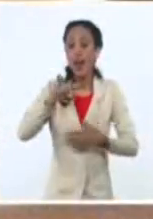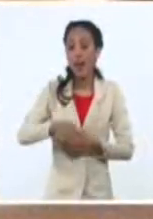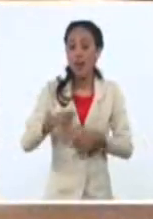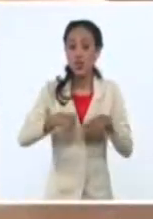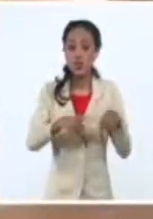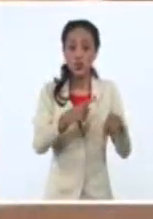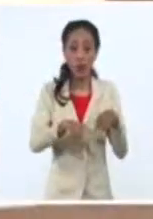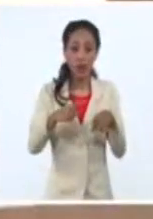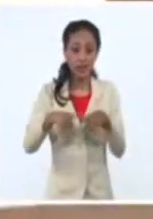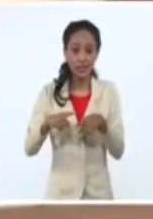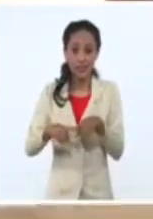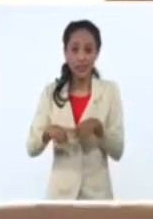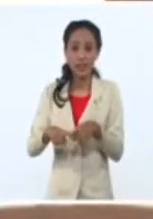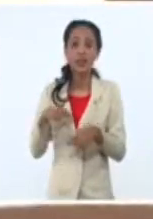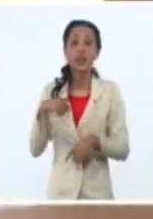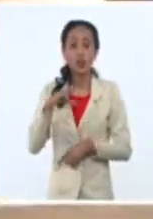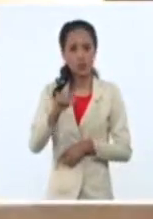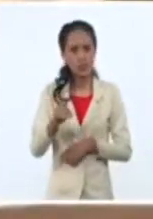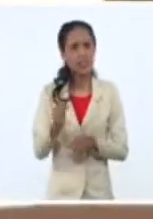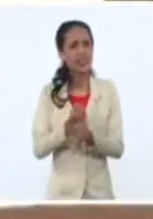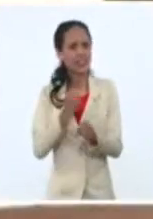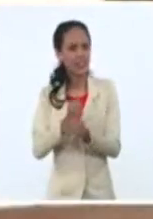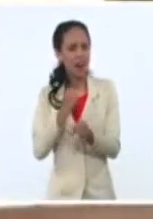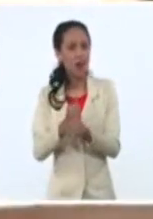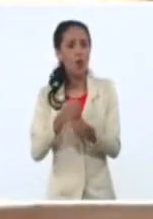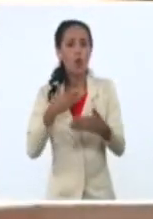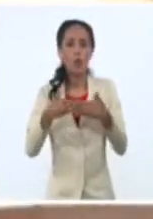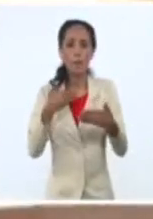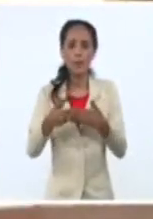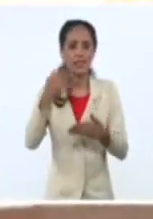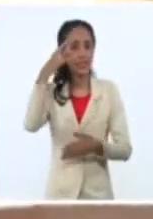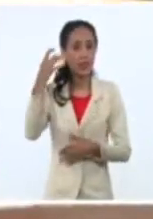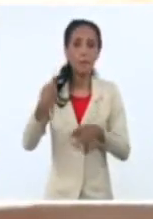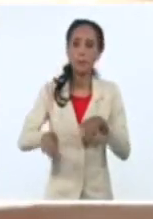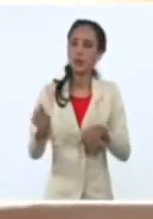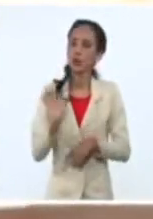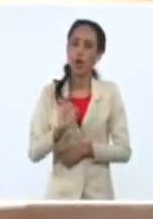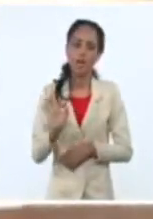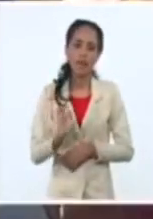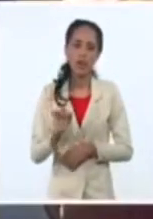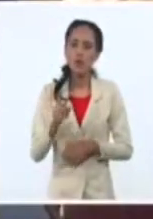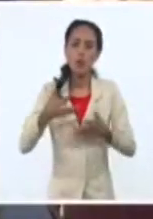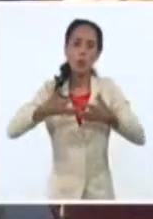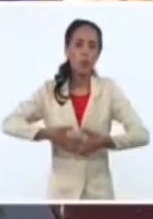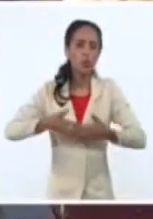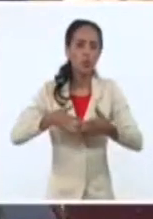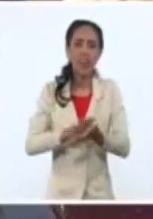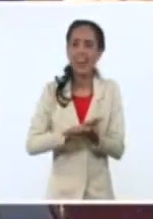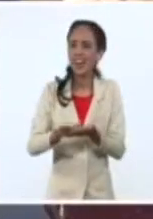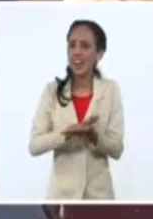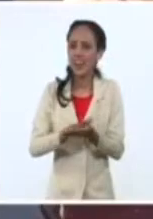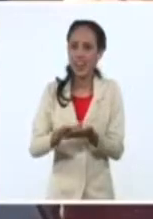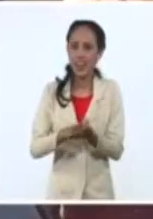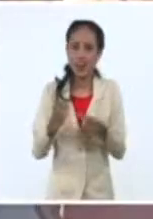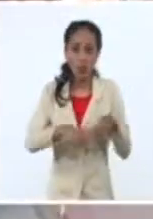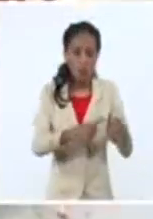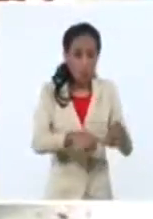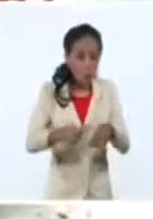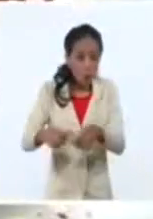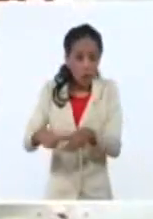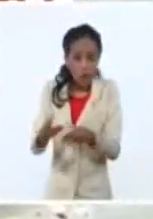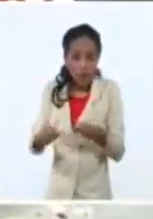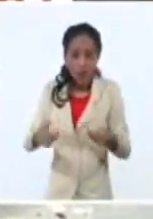Nos confiesa que a pesar de sus gestiones con empresas estatales, no ha podido producir ni uno solo de sus productos con materias primas